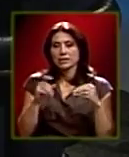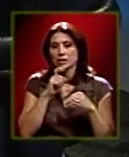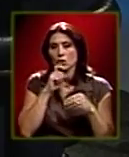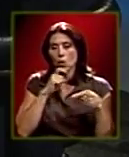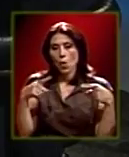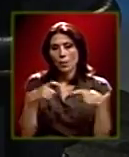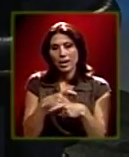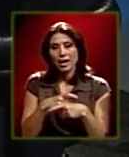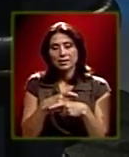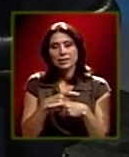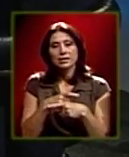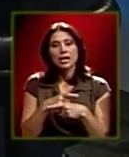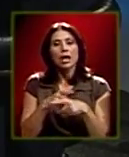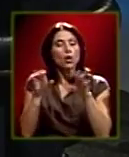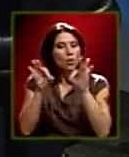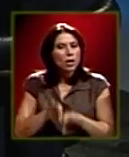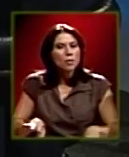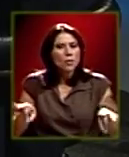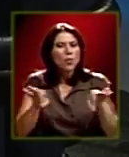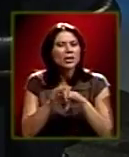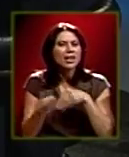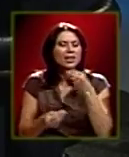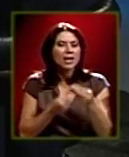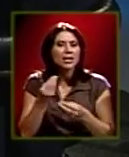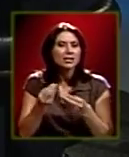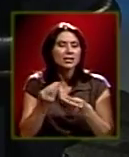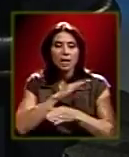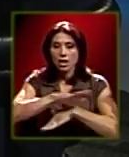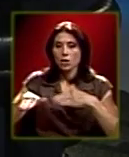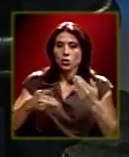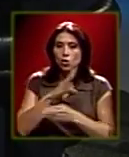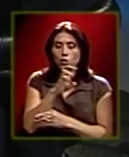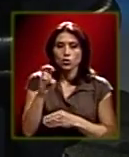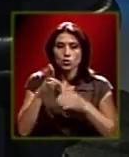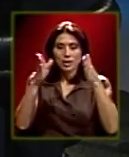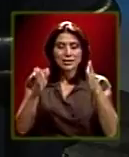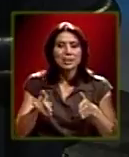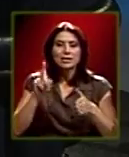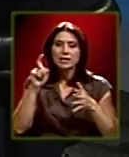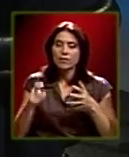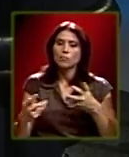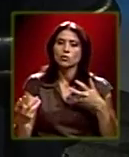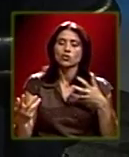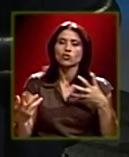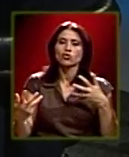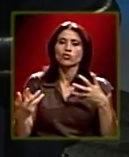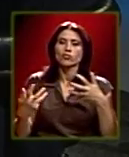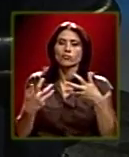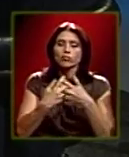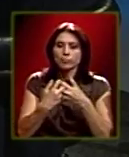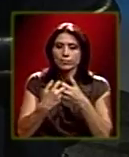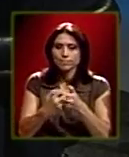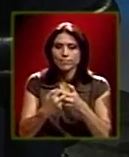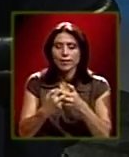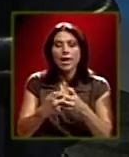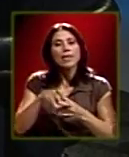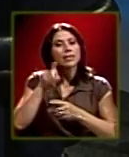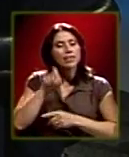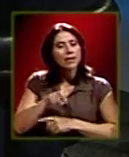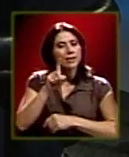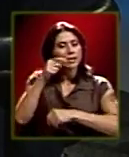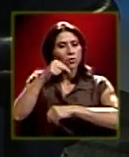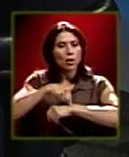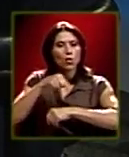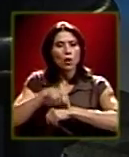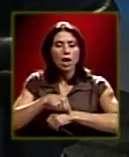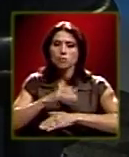Lo importante es estrecharnos todos los costarricenses. Me parece que debe ser una jornada enormemente